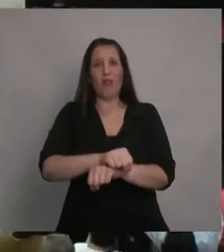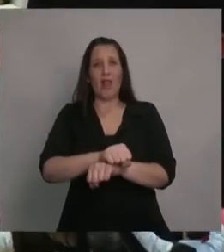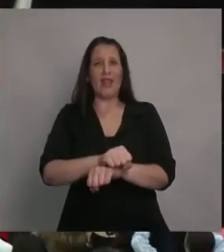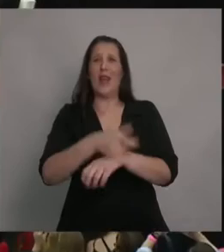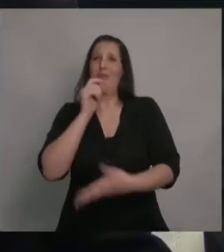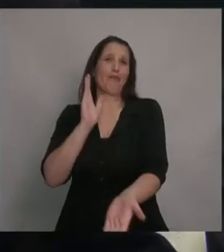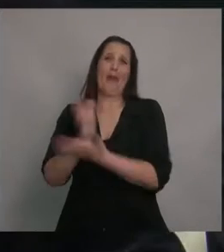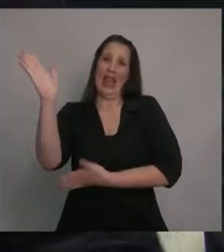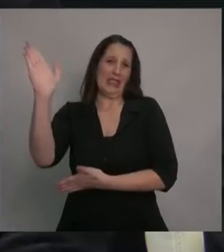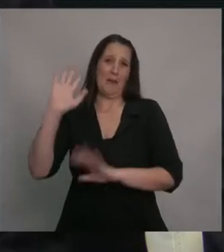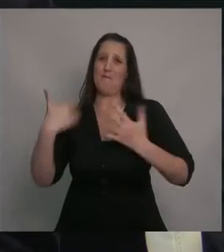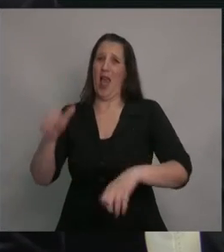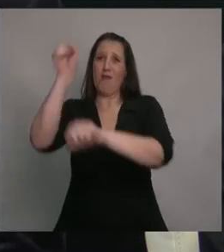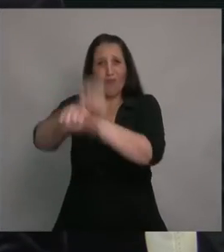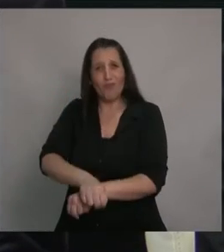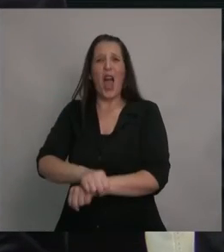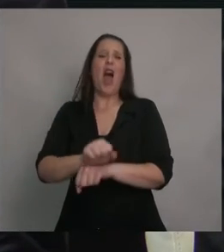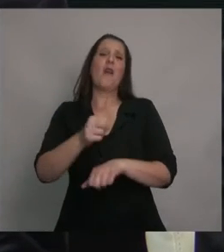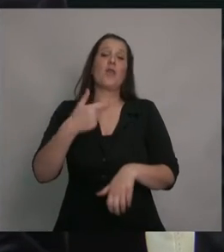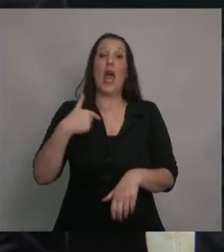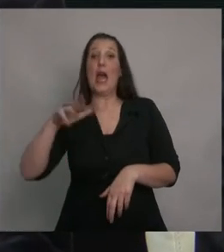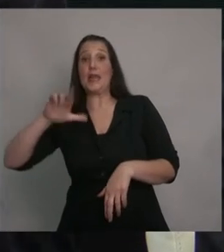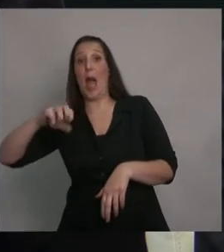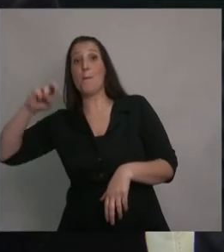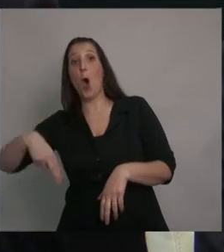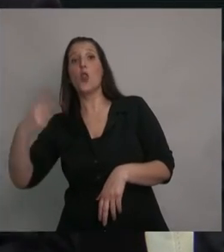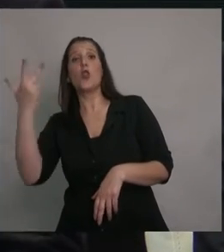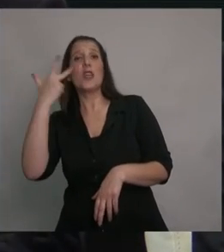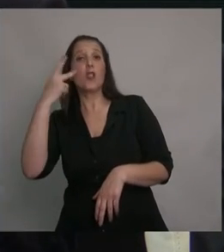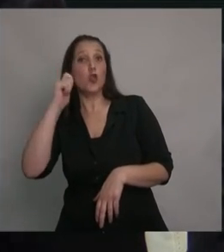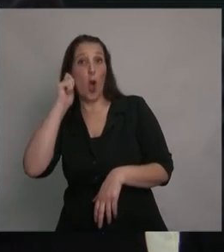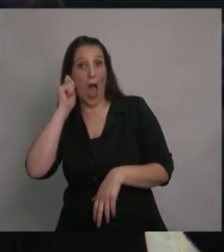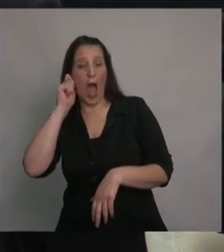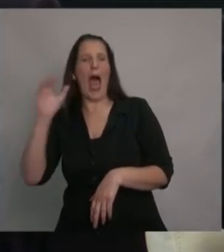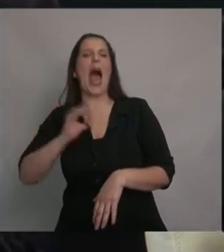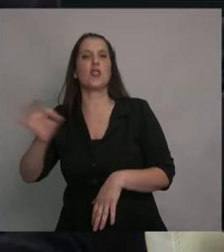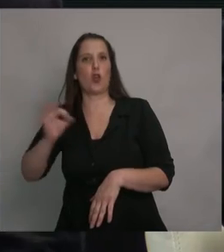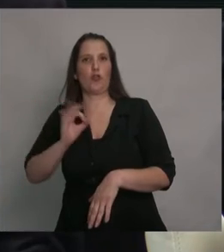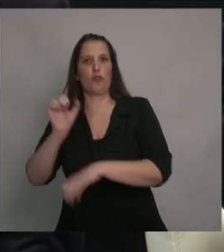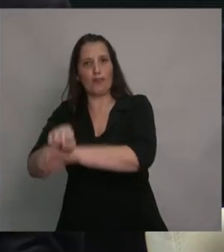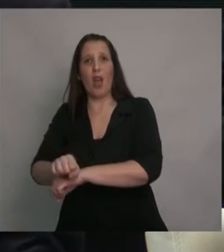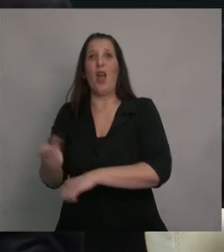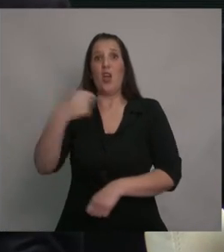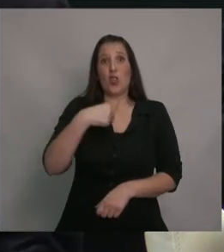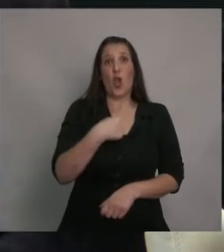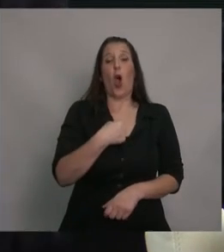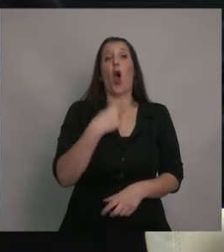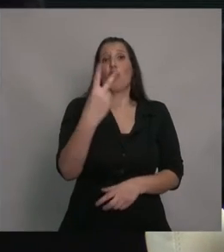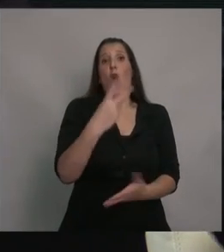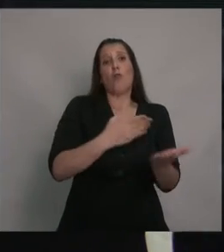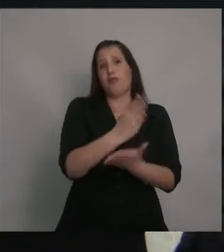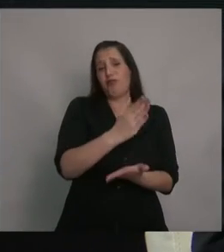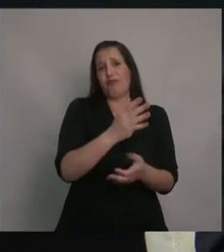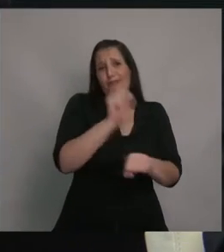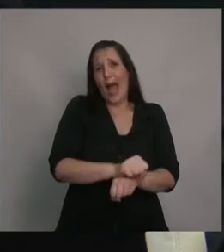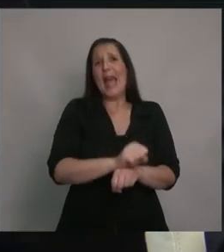Cadena perpetua más 18 años en el caso de Ramón, y 2 cadenas perpetuas más 15 años en mi caso. Y ustedes se